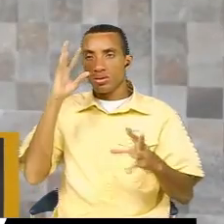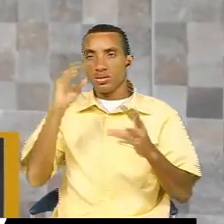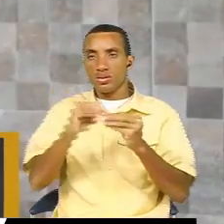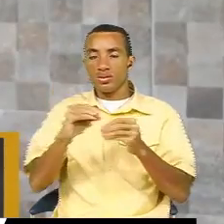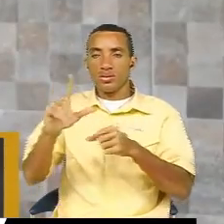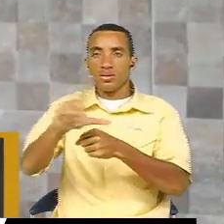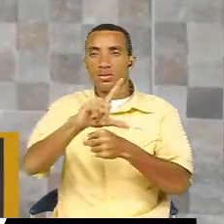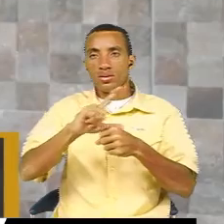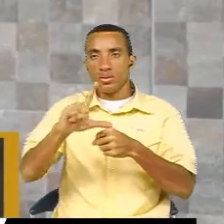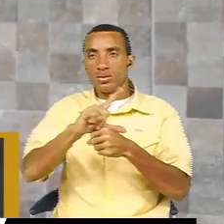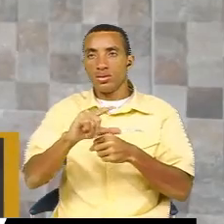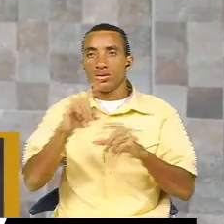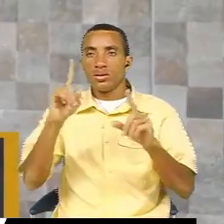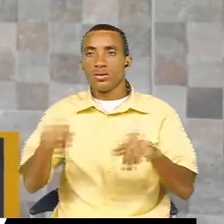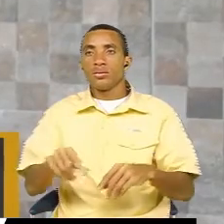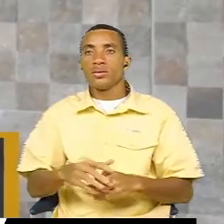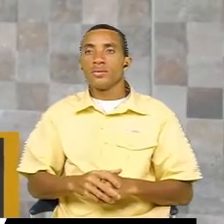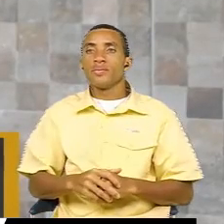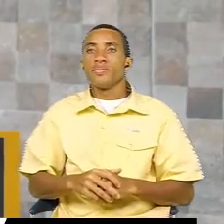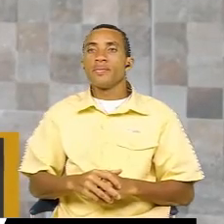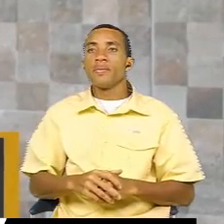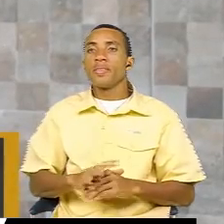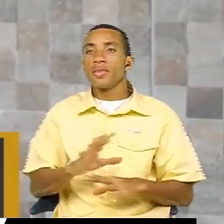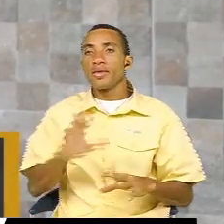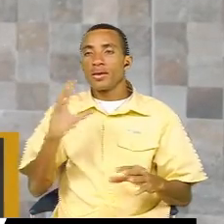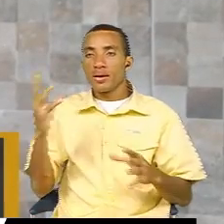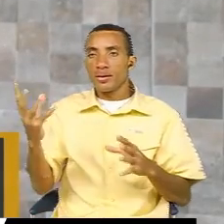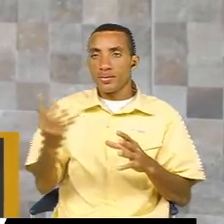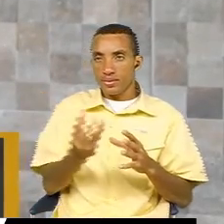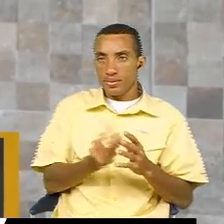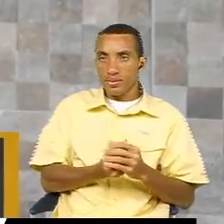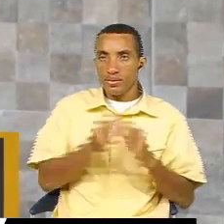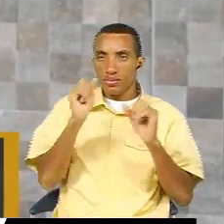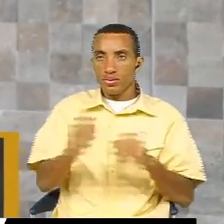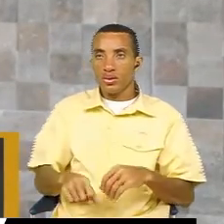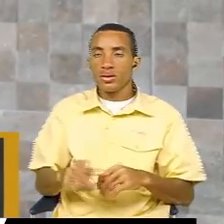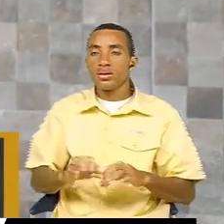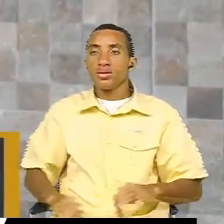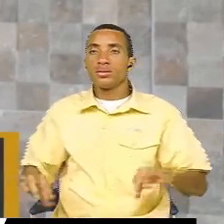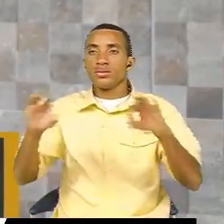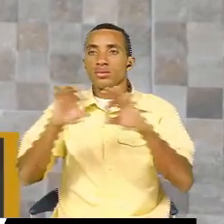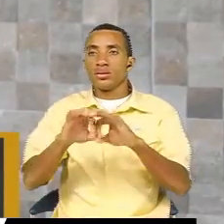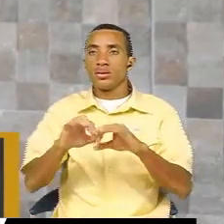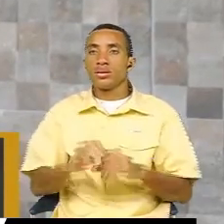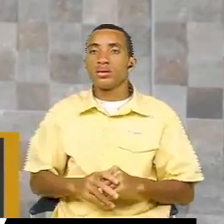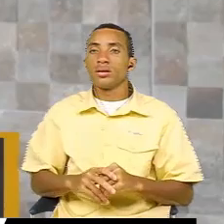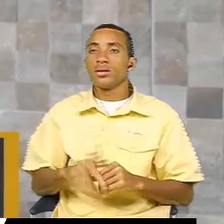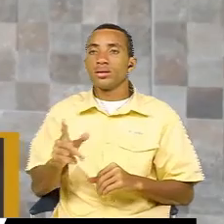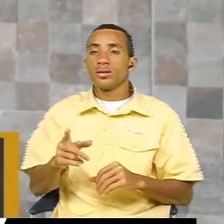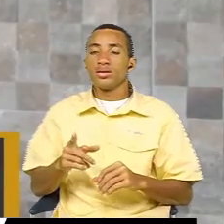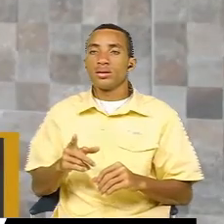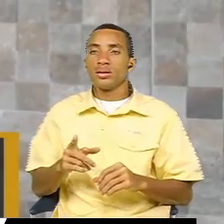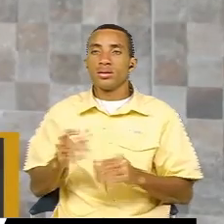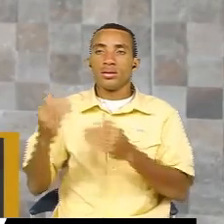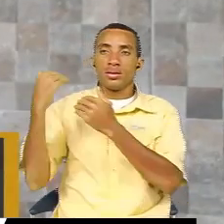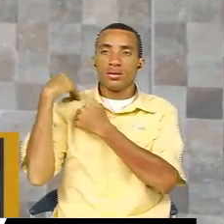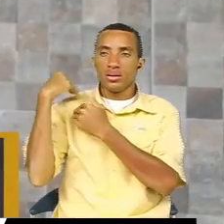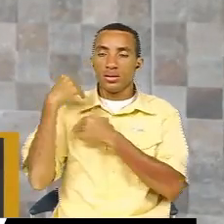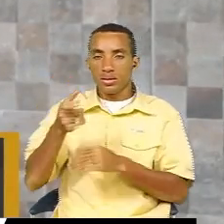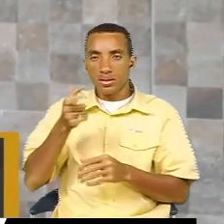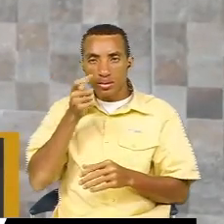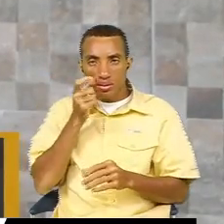y corregimentales, eso hace que ya sea de carácter vinculante, que es una facultad muy importante para poder ejercer también el control